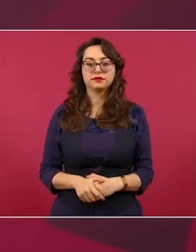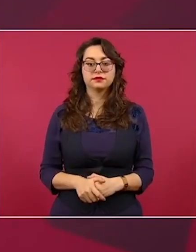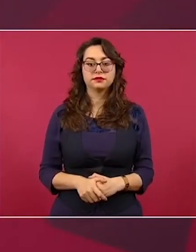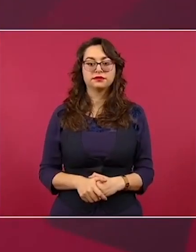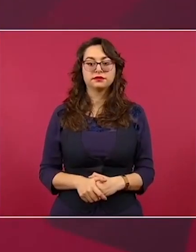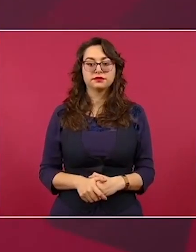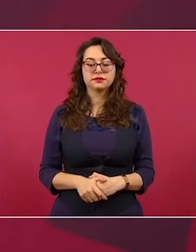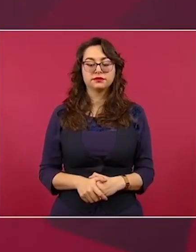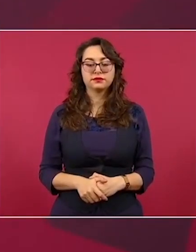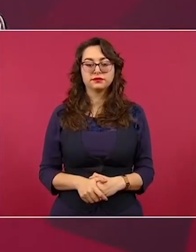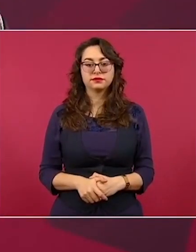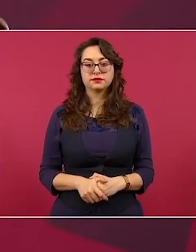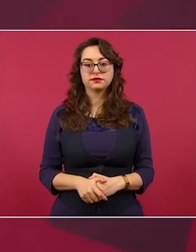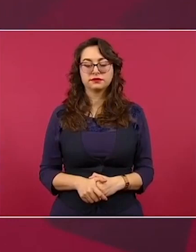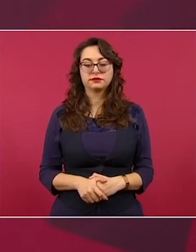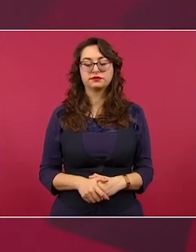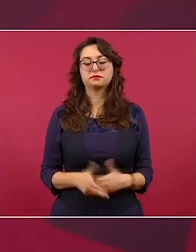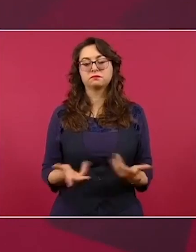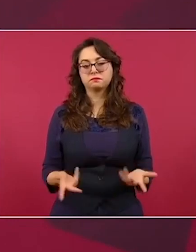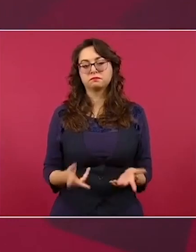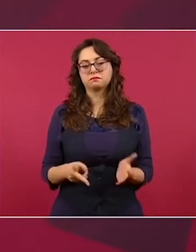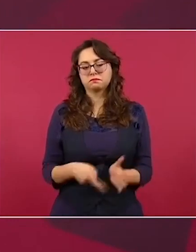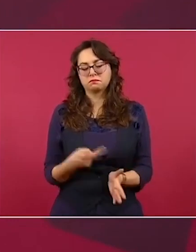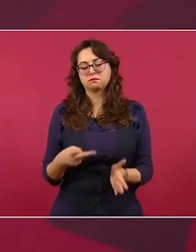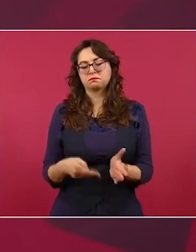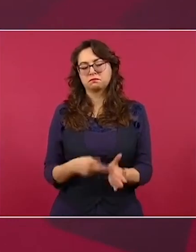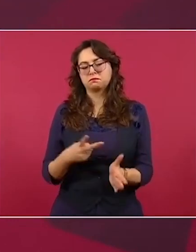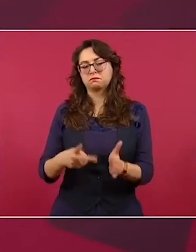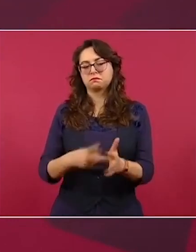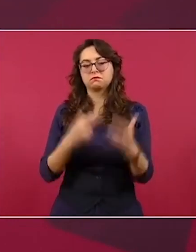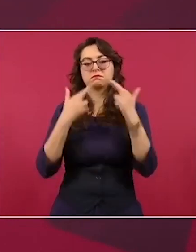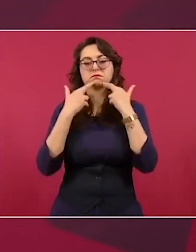Y se van a llevar a cabo reuniones periódicas